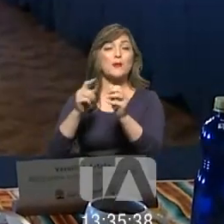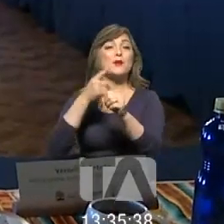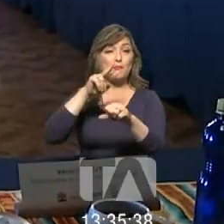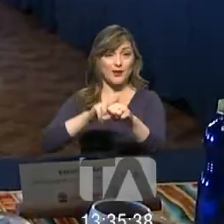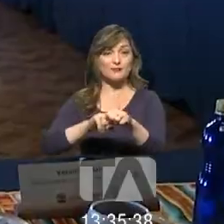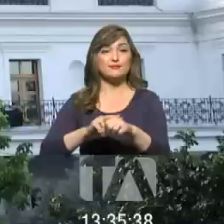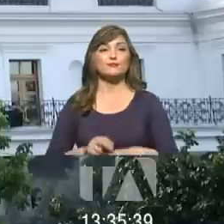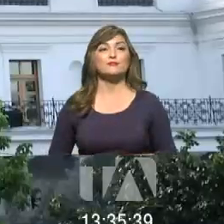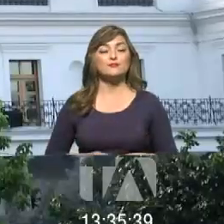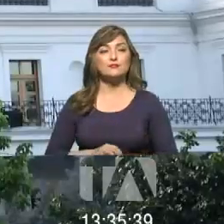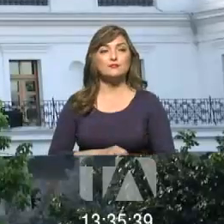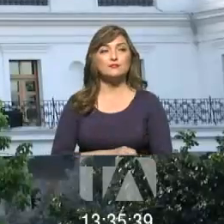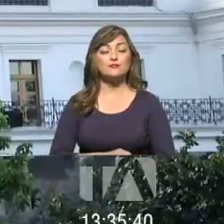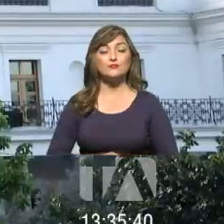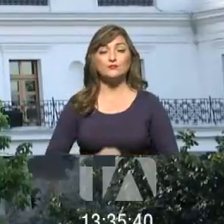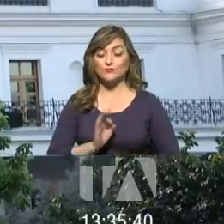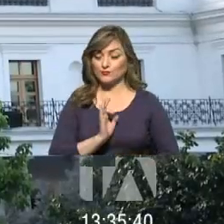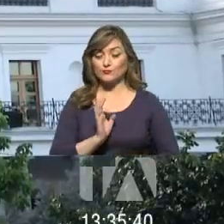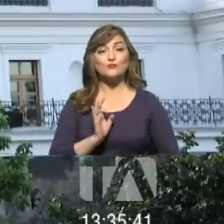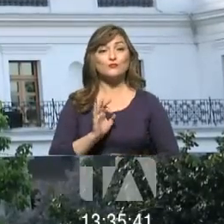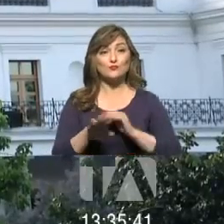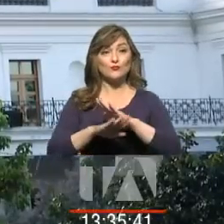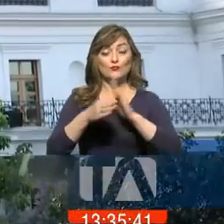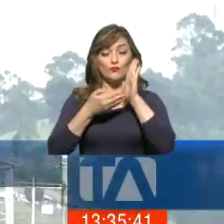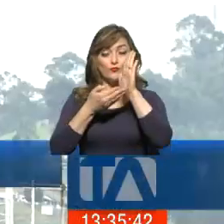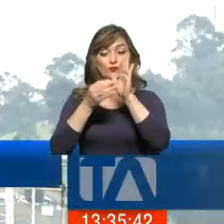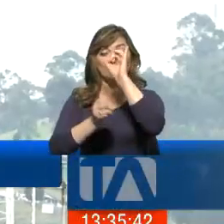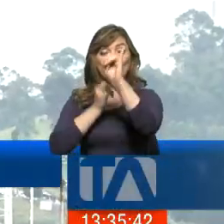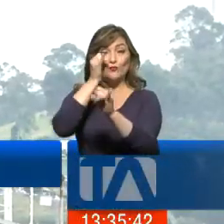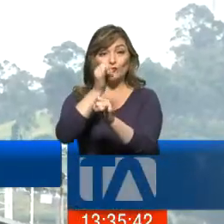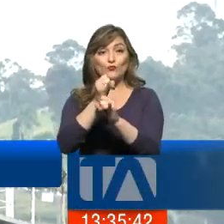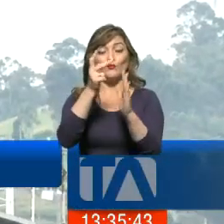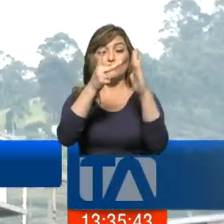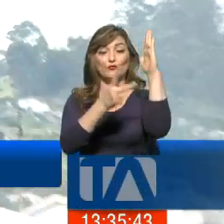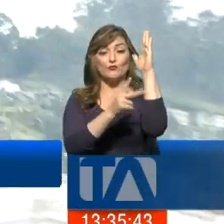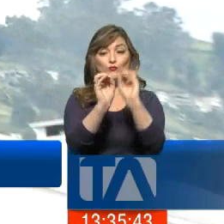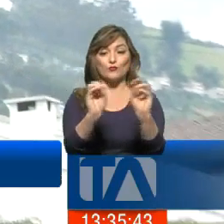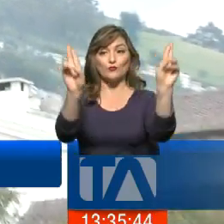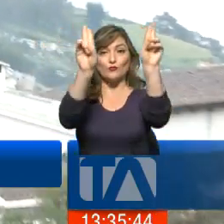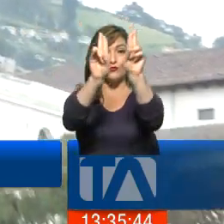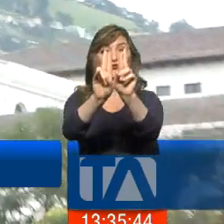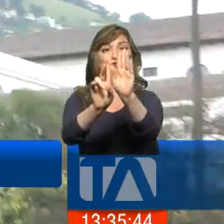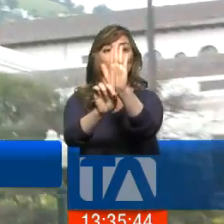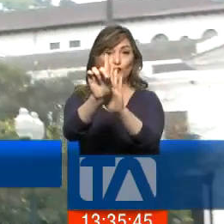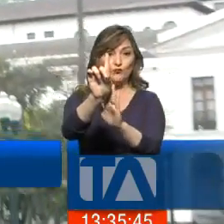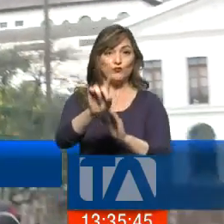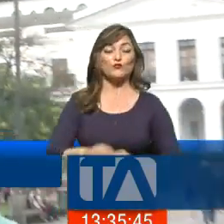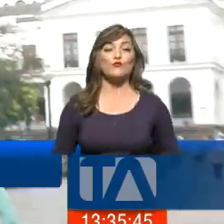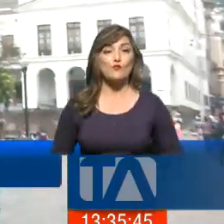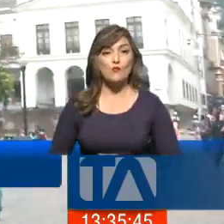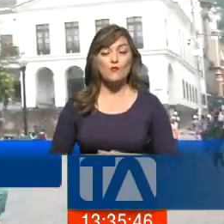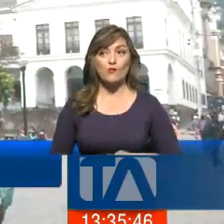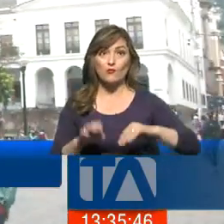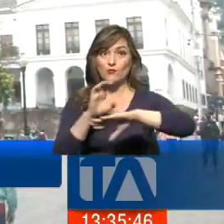al siguiente gobierno, de manera técnica y en base a un modelo internacional del Programa de Naciones Unidas para el Desarrollo.